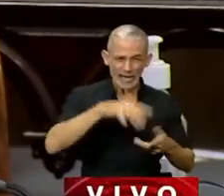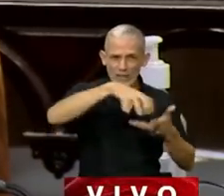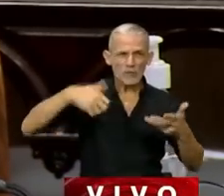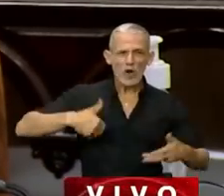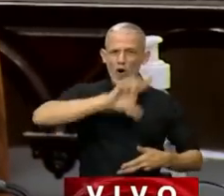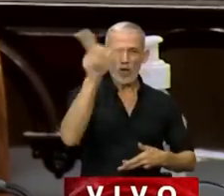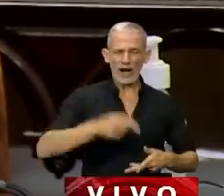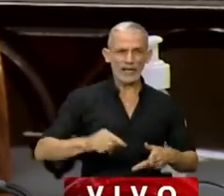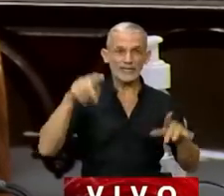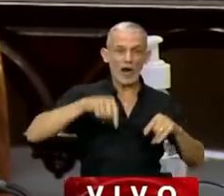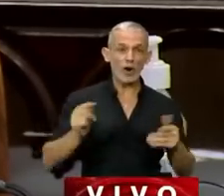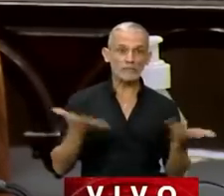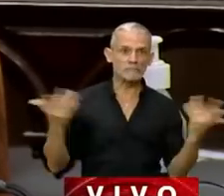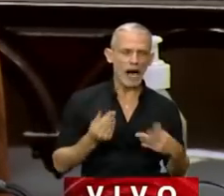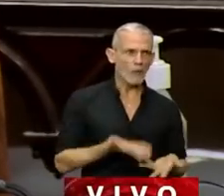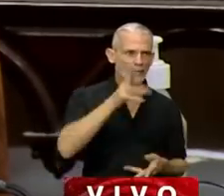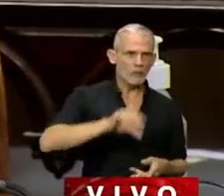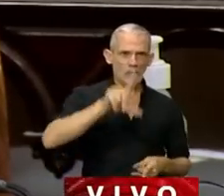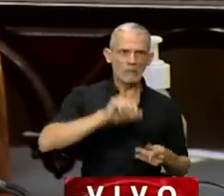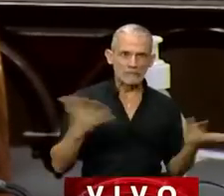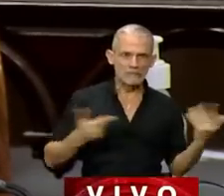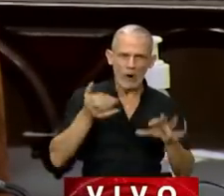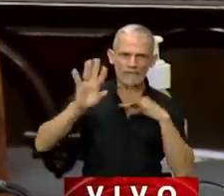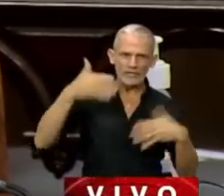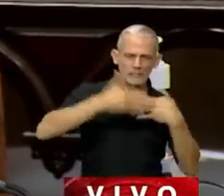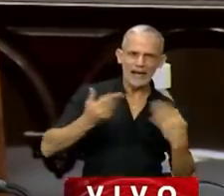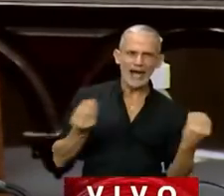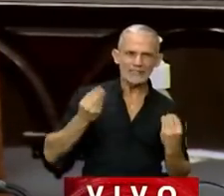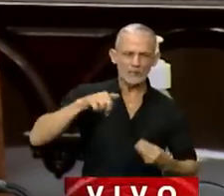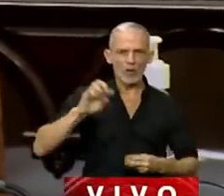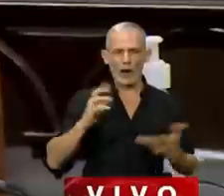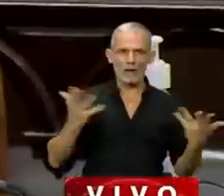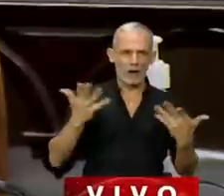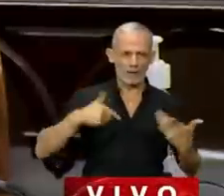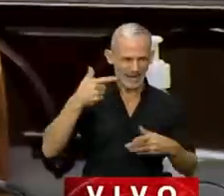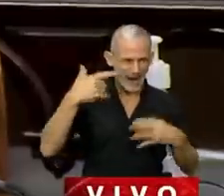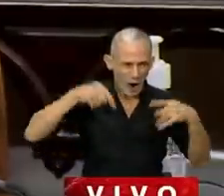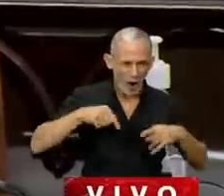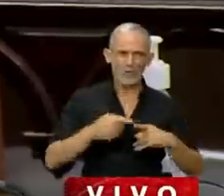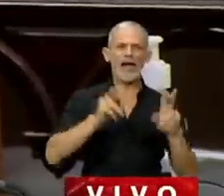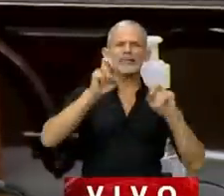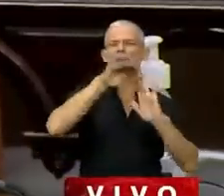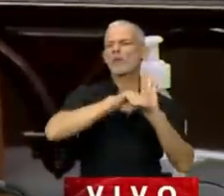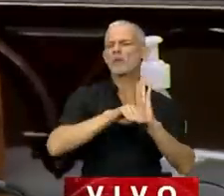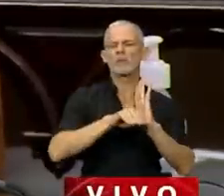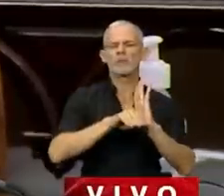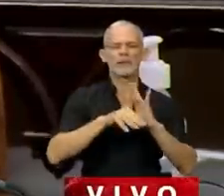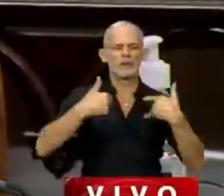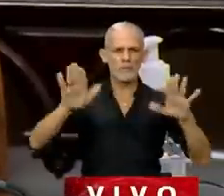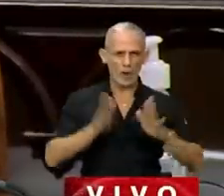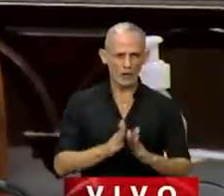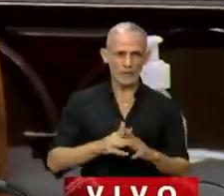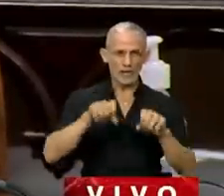todo el país se levantaron sin saber si aumentar más o dejar de vender. Esa es la realidad, no importa el temario que pongan.